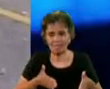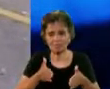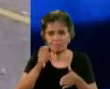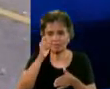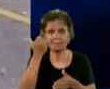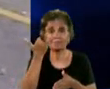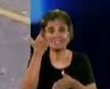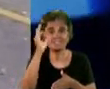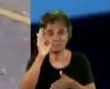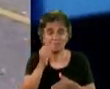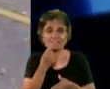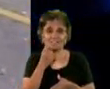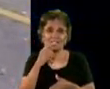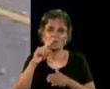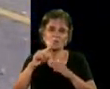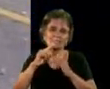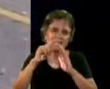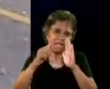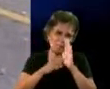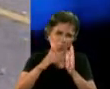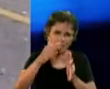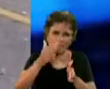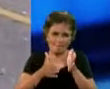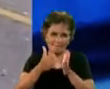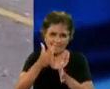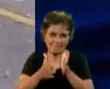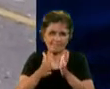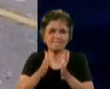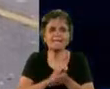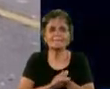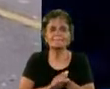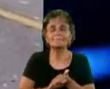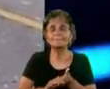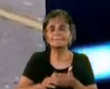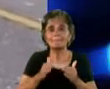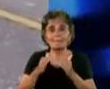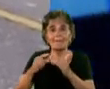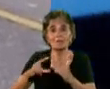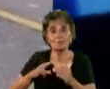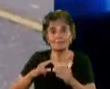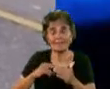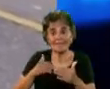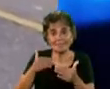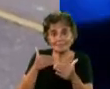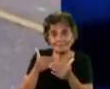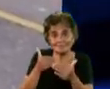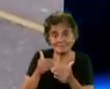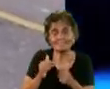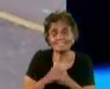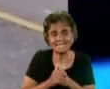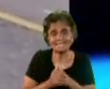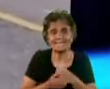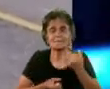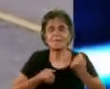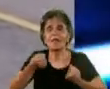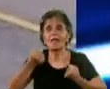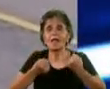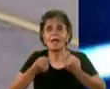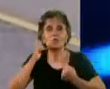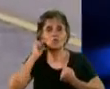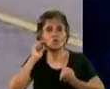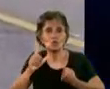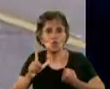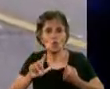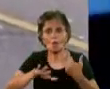de mayo entre San Luis y La Punta, a la altura del barrio privado Villa Aguadita del Portezuelo. Un Volkswagen Gol sufrió un vuelco en el que